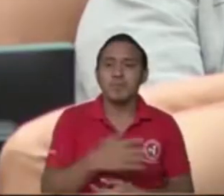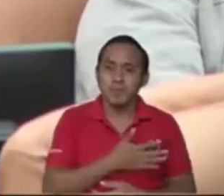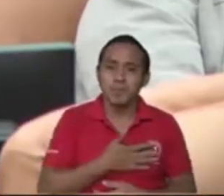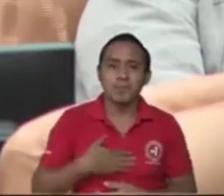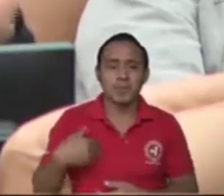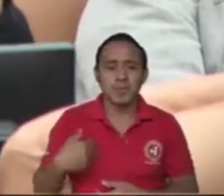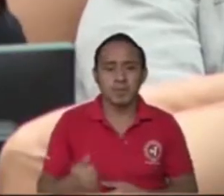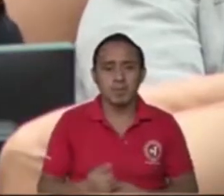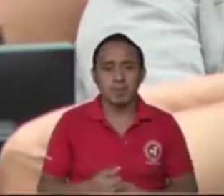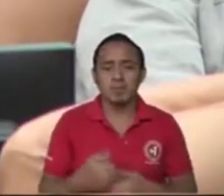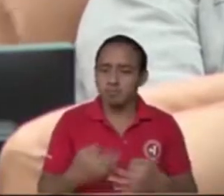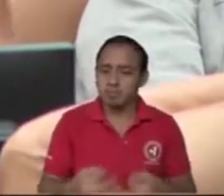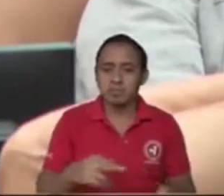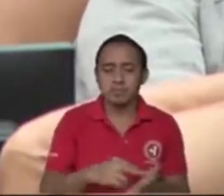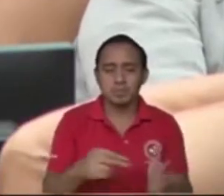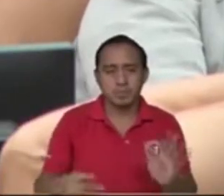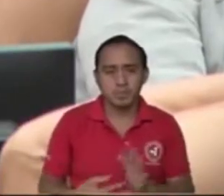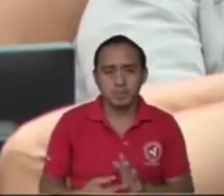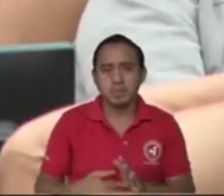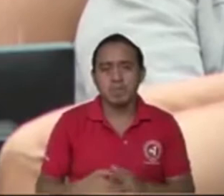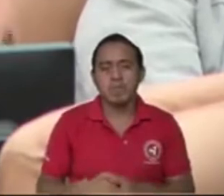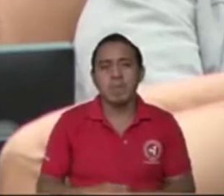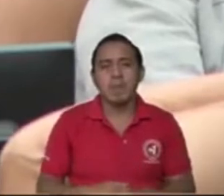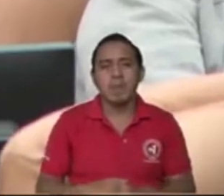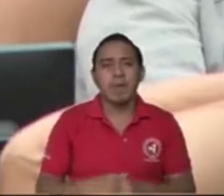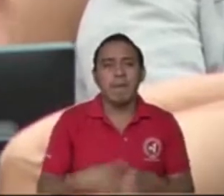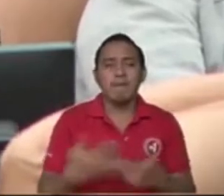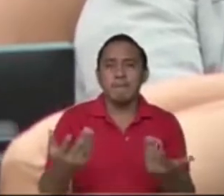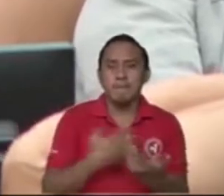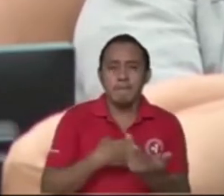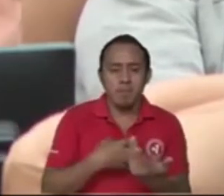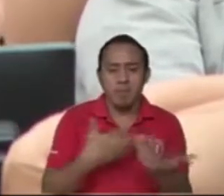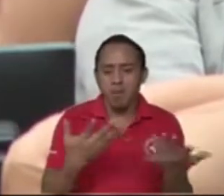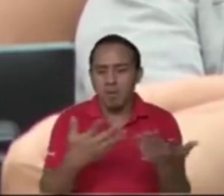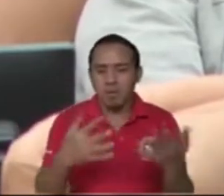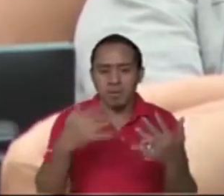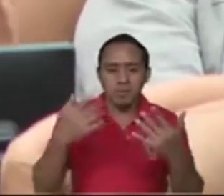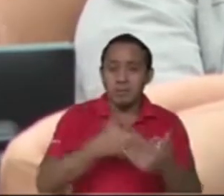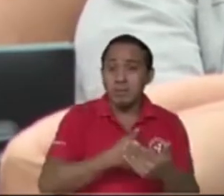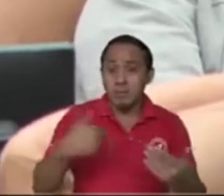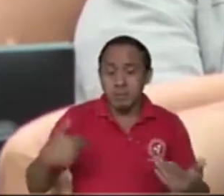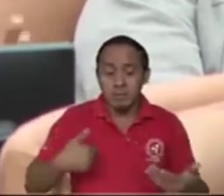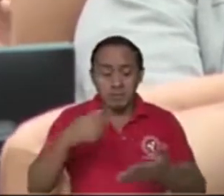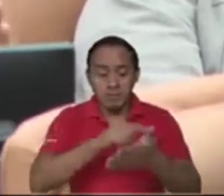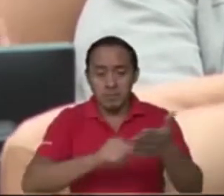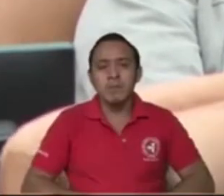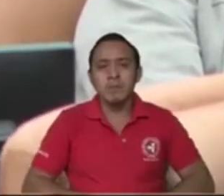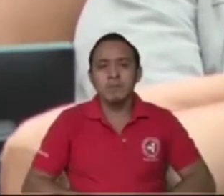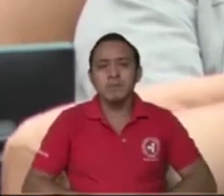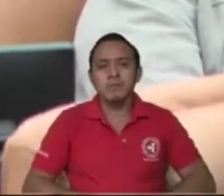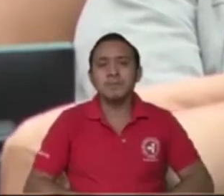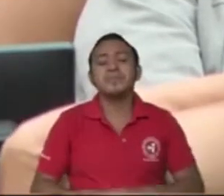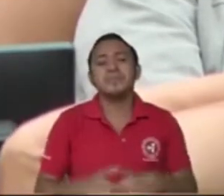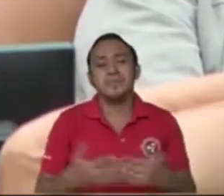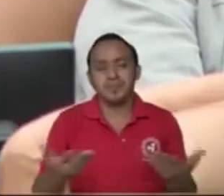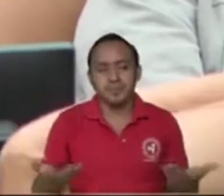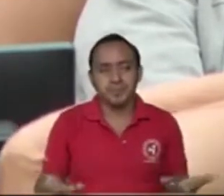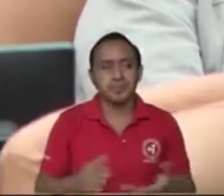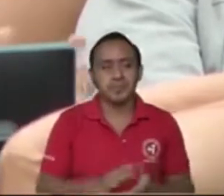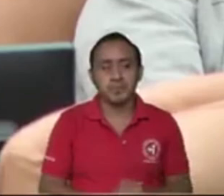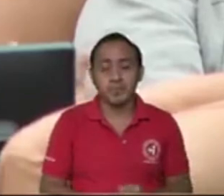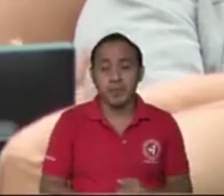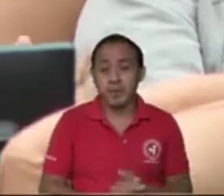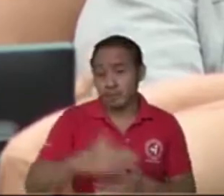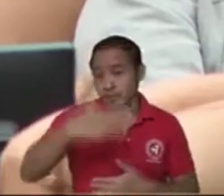mejorar significativamente las reglas del juego electoral en este país. Por lo tanto,